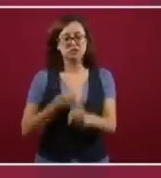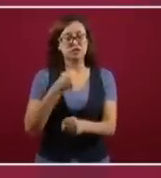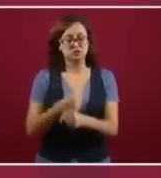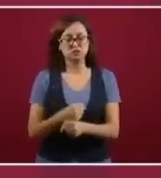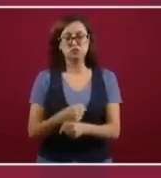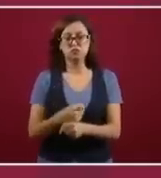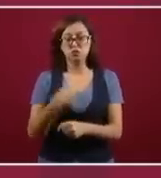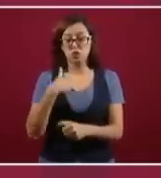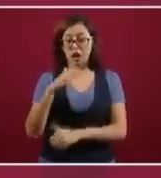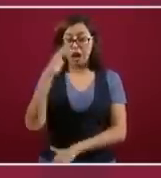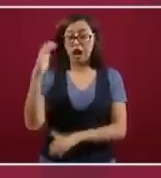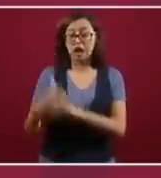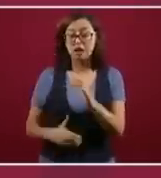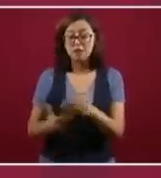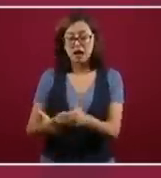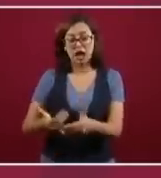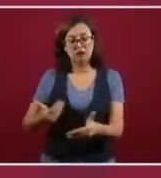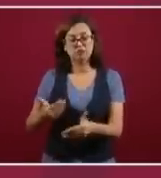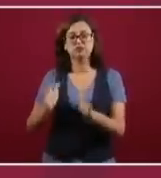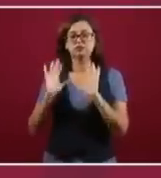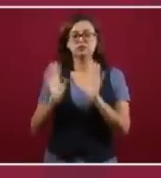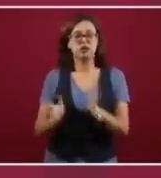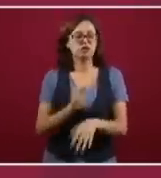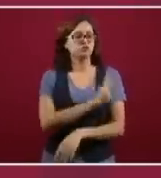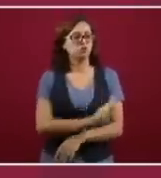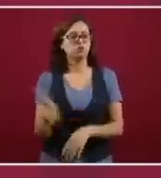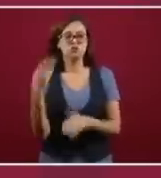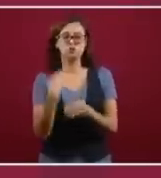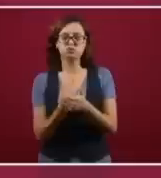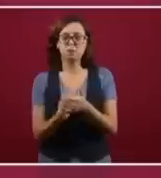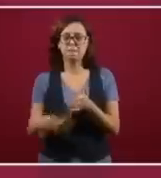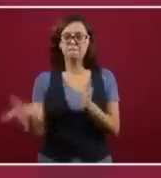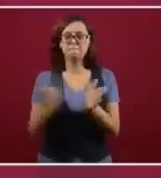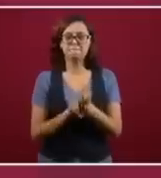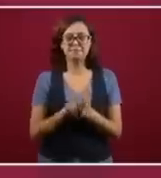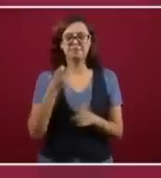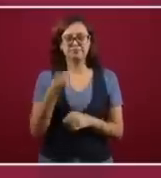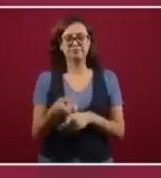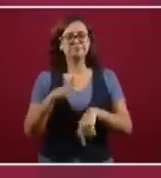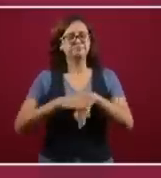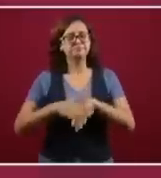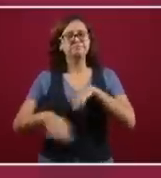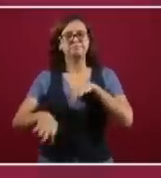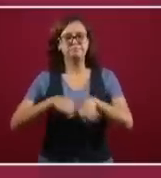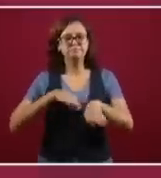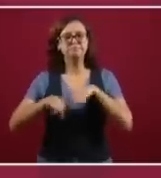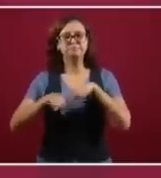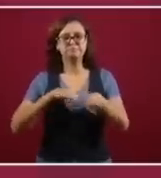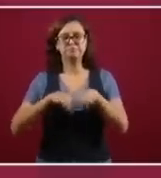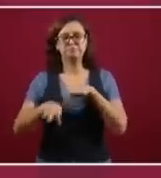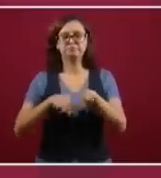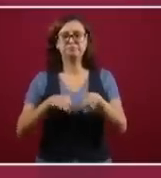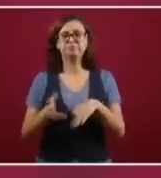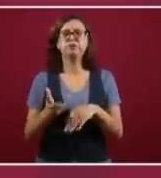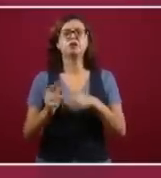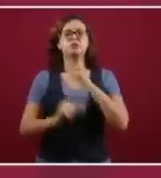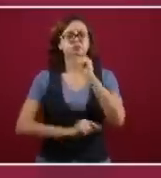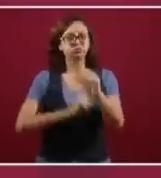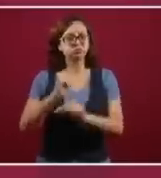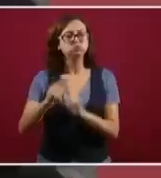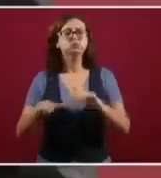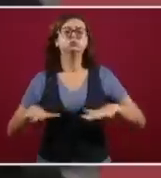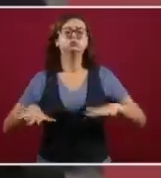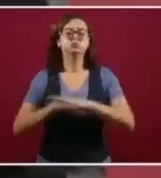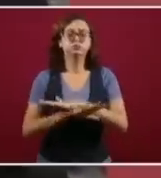de terminar, van a quedar basificados. Entonces, estamos trabajando en esto, se están haciendo cambios